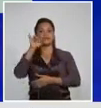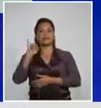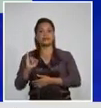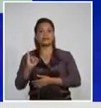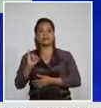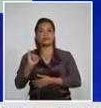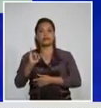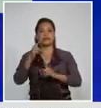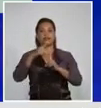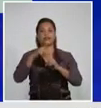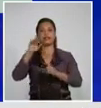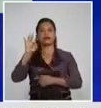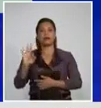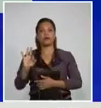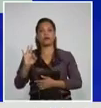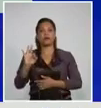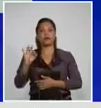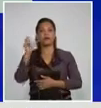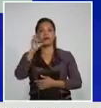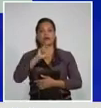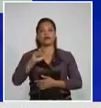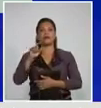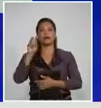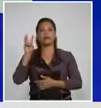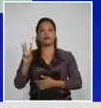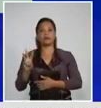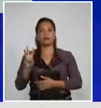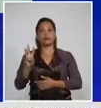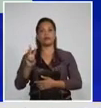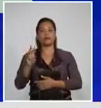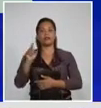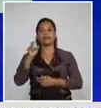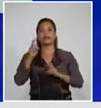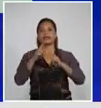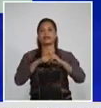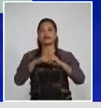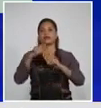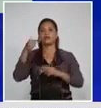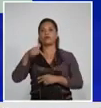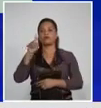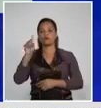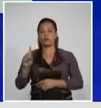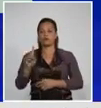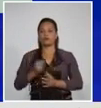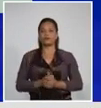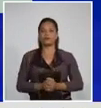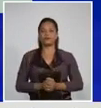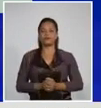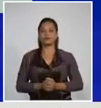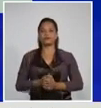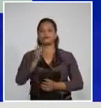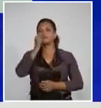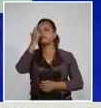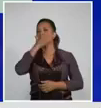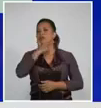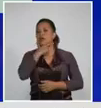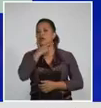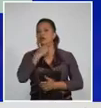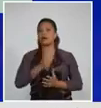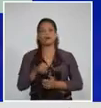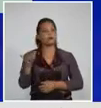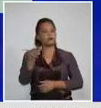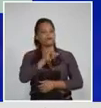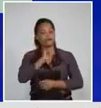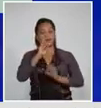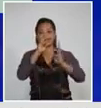con 8, Cabaiguán con 3 y Yaguajay con 1. Ciego de Ávila, igual cifra que